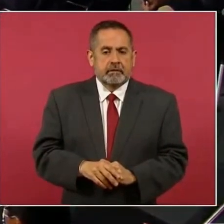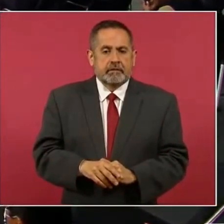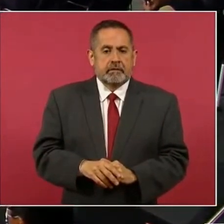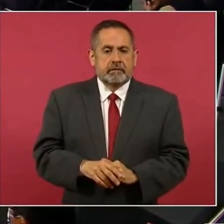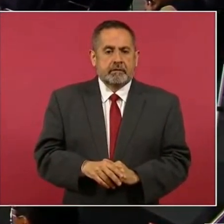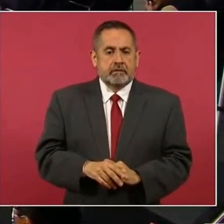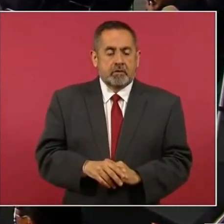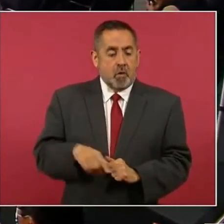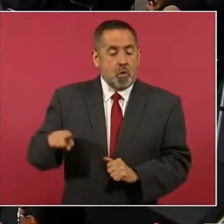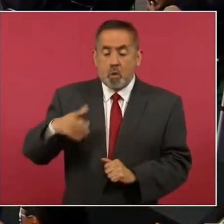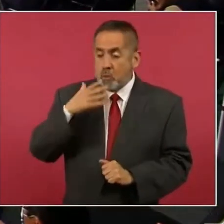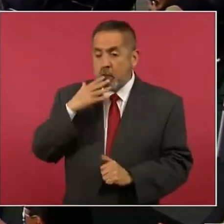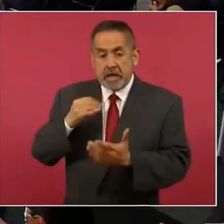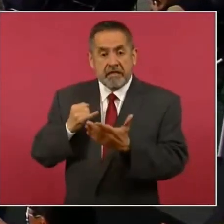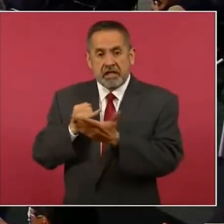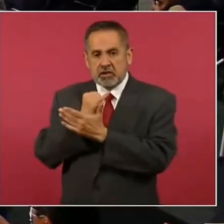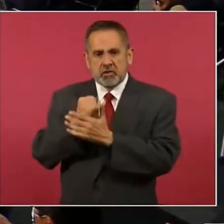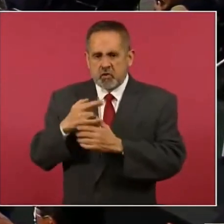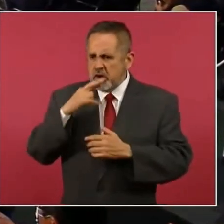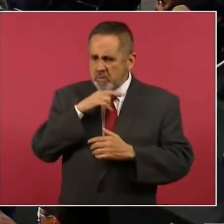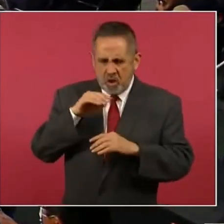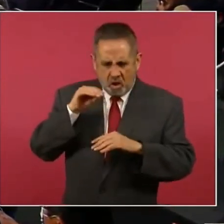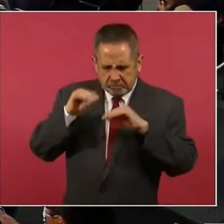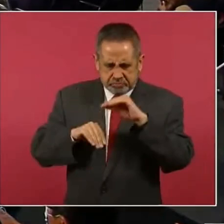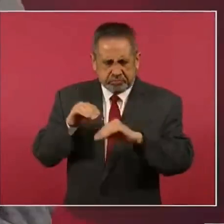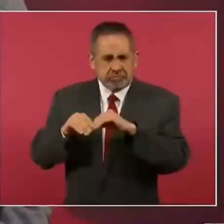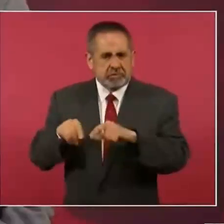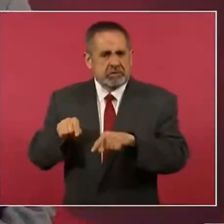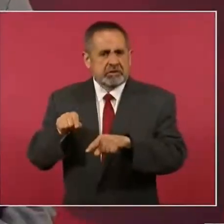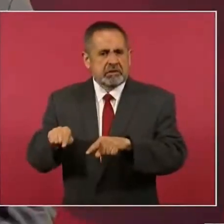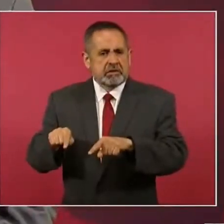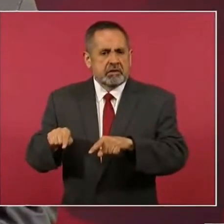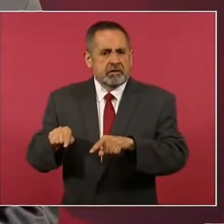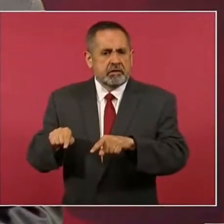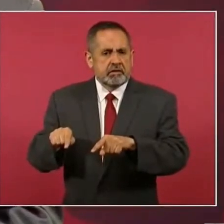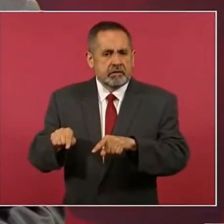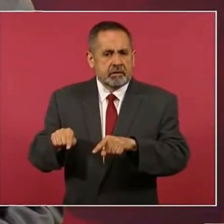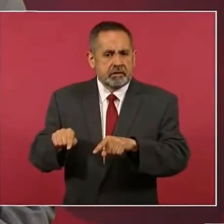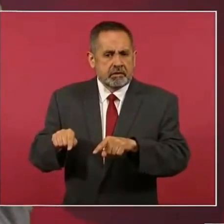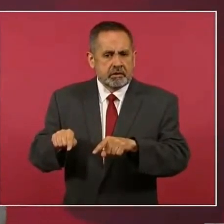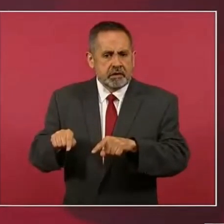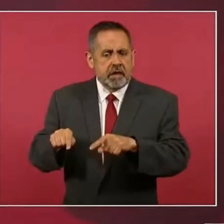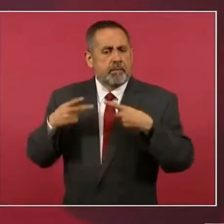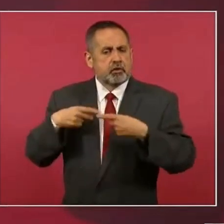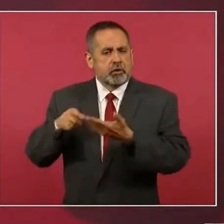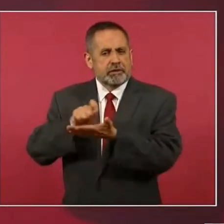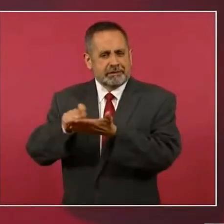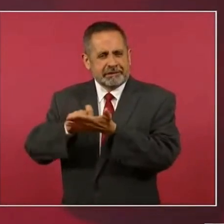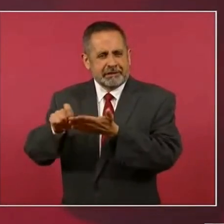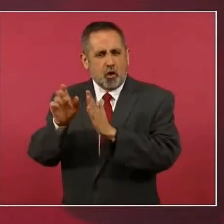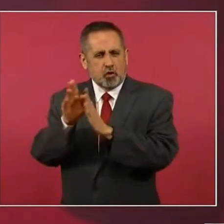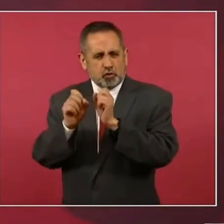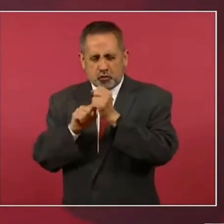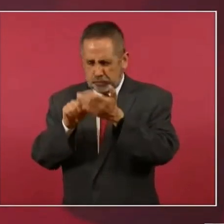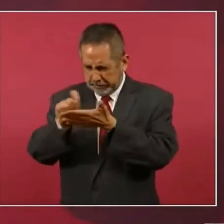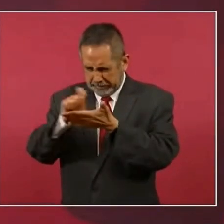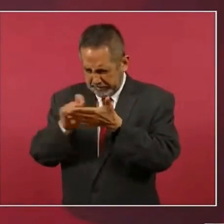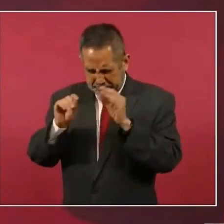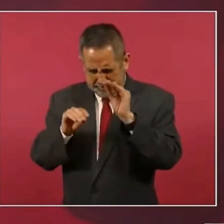fue una decisión rápida que toman los constituyentes